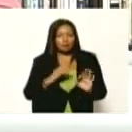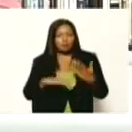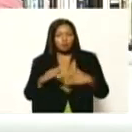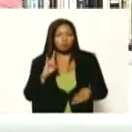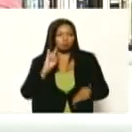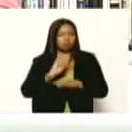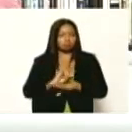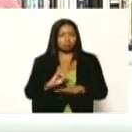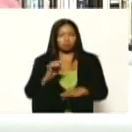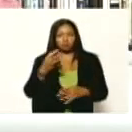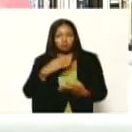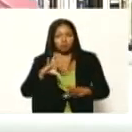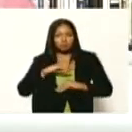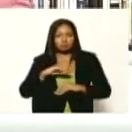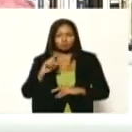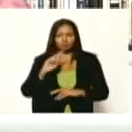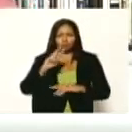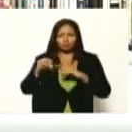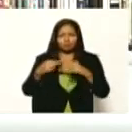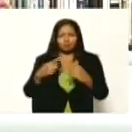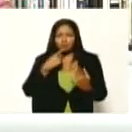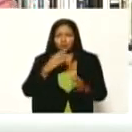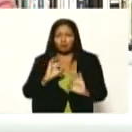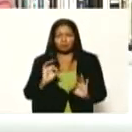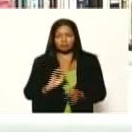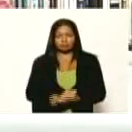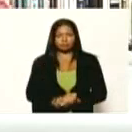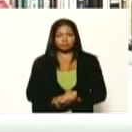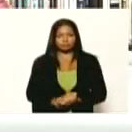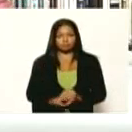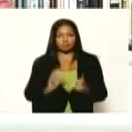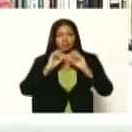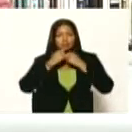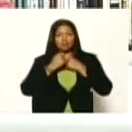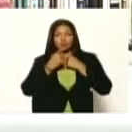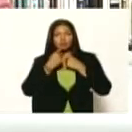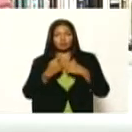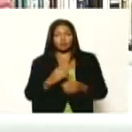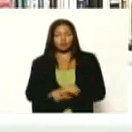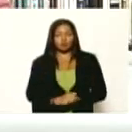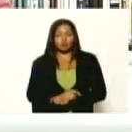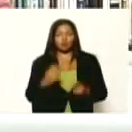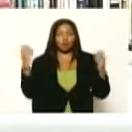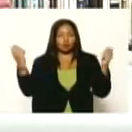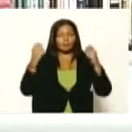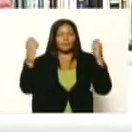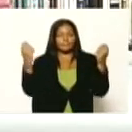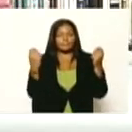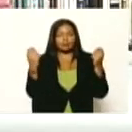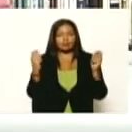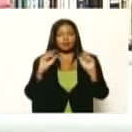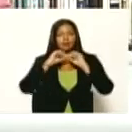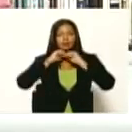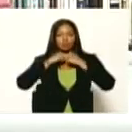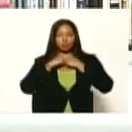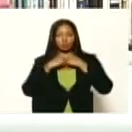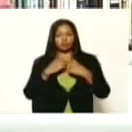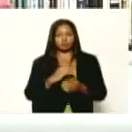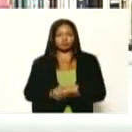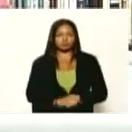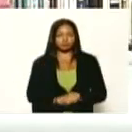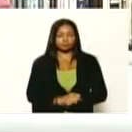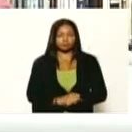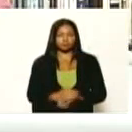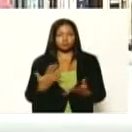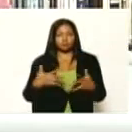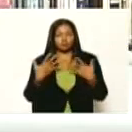lo hago, no lo acepto, jamás. Aristóbulo, entonces, comando de campaña, Aristóbulo Isturiz, por la